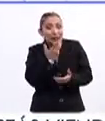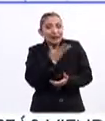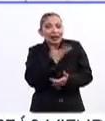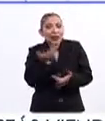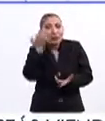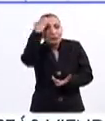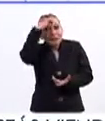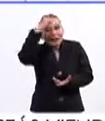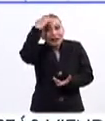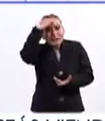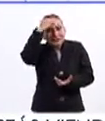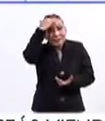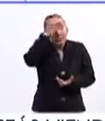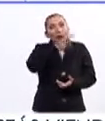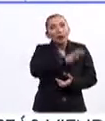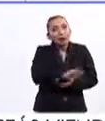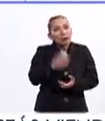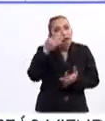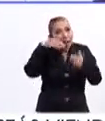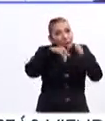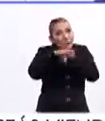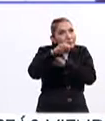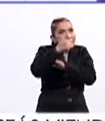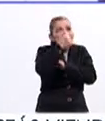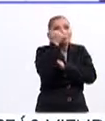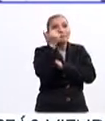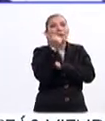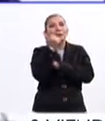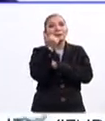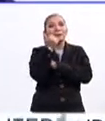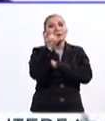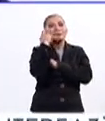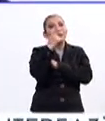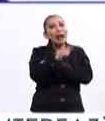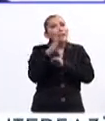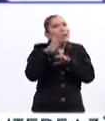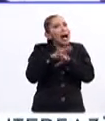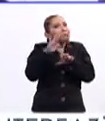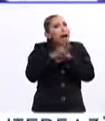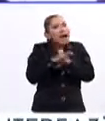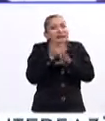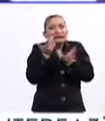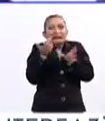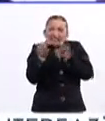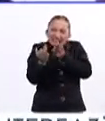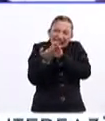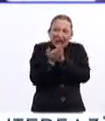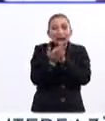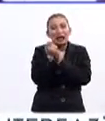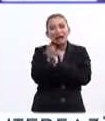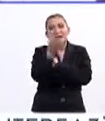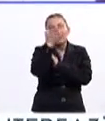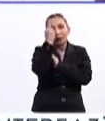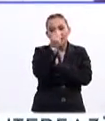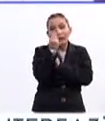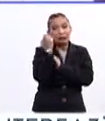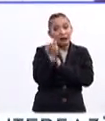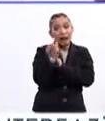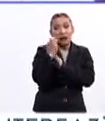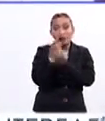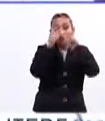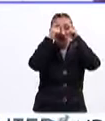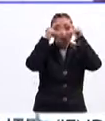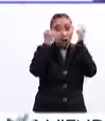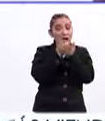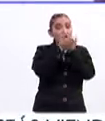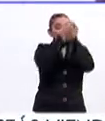esa experiencia de poder acercar a los alumnos a lo más que se pueda a lo que es el aprendizaje. Ahora esto le ayuda a